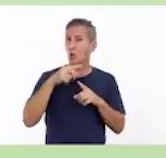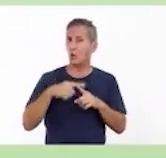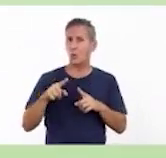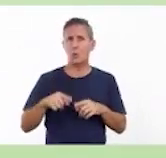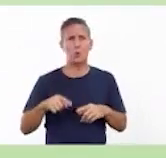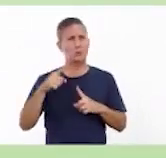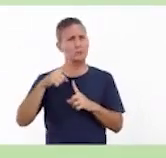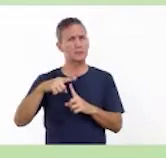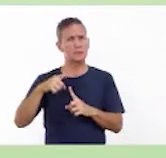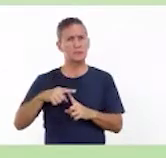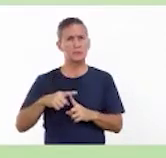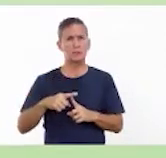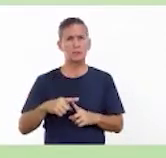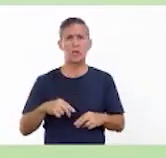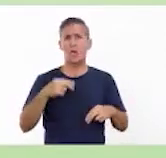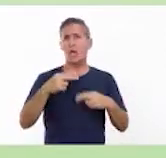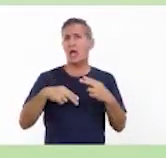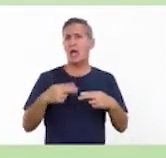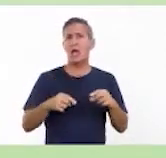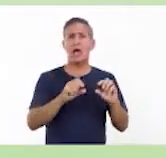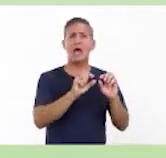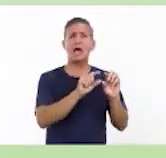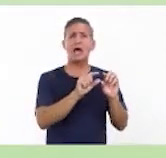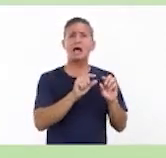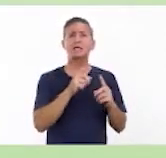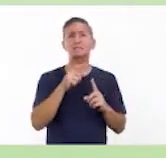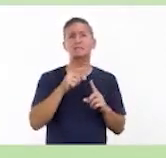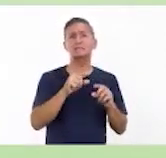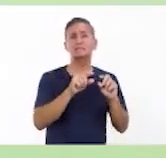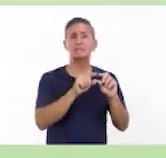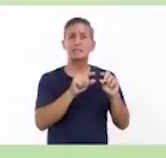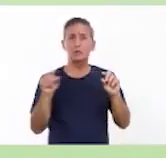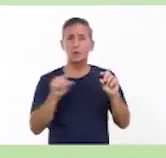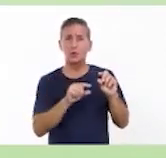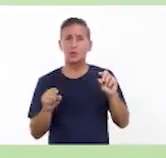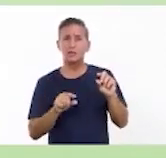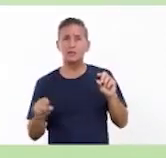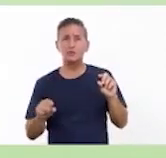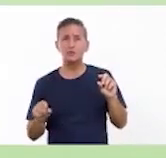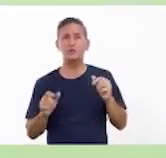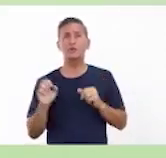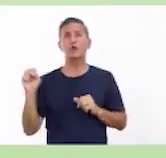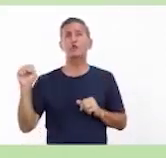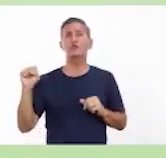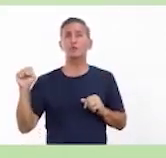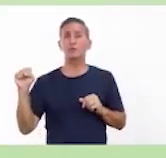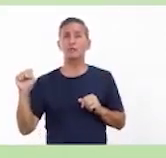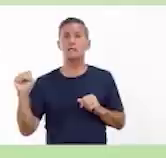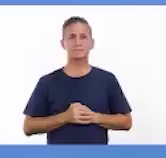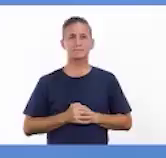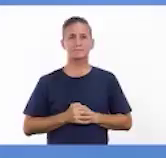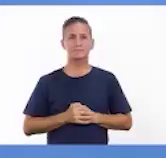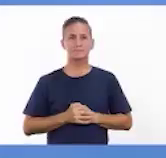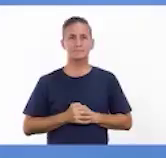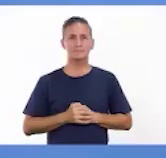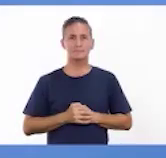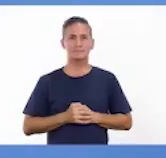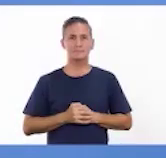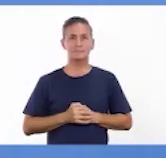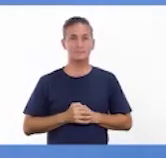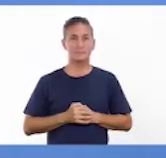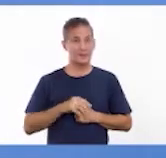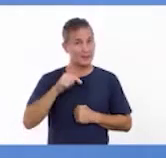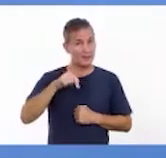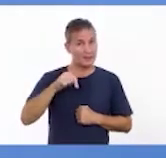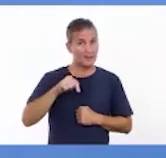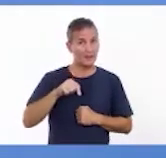y 7. Y otra actividad, pues construir oraciones subordinadas sustantivas. Bien,